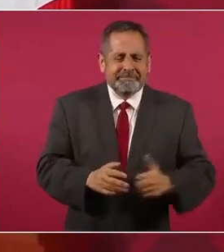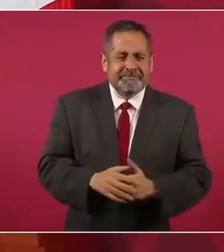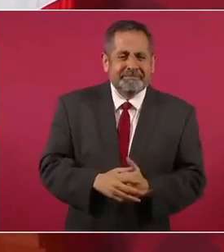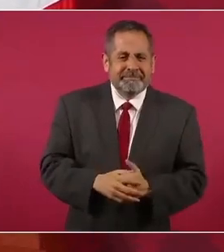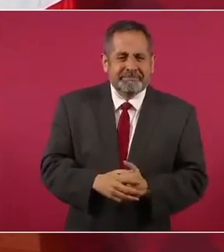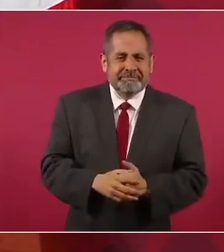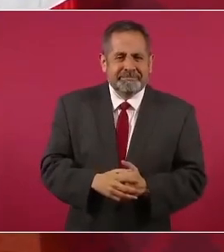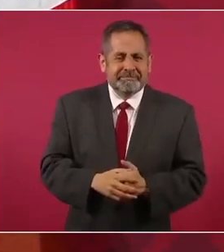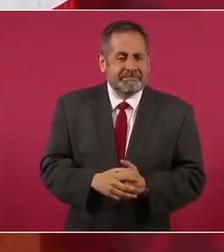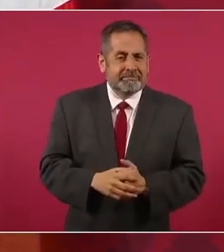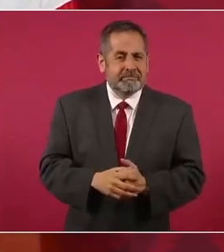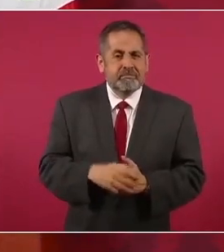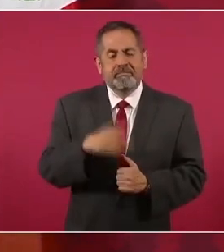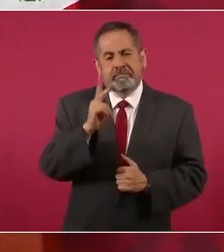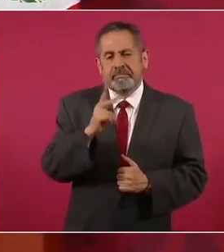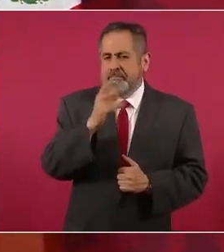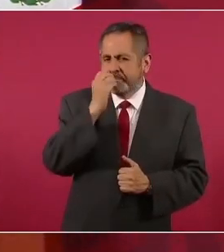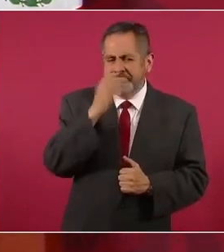pero muy bueno,